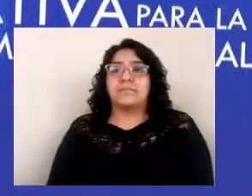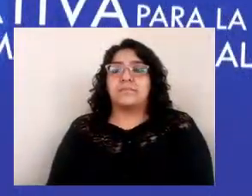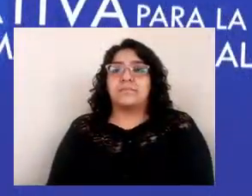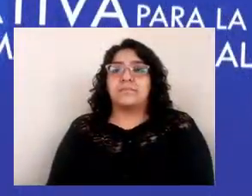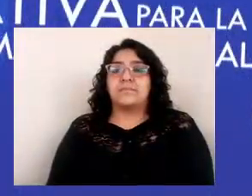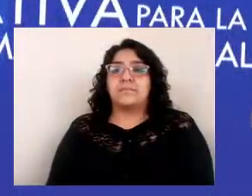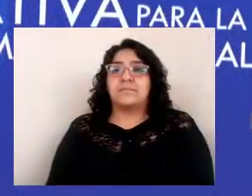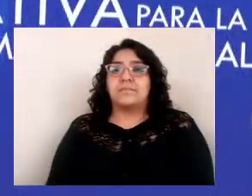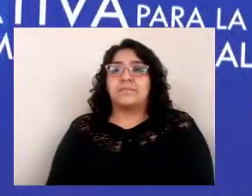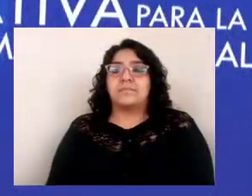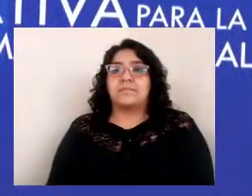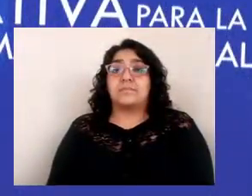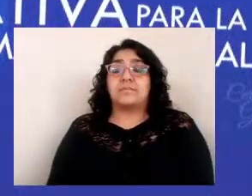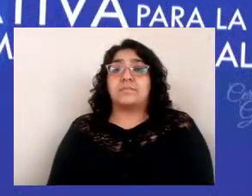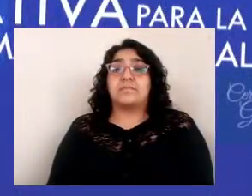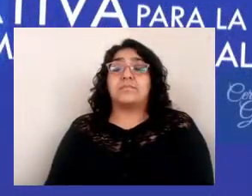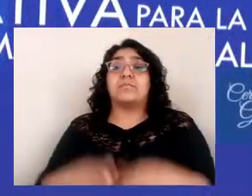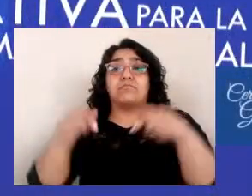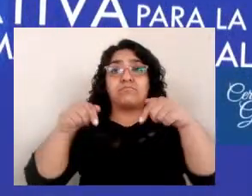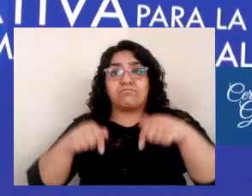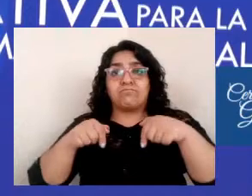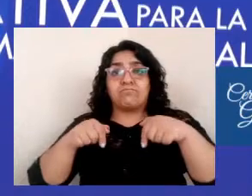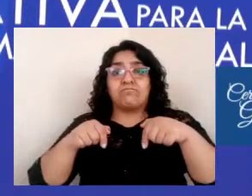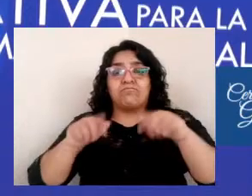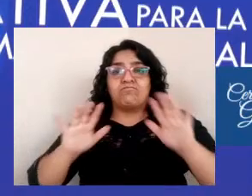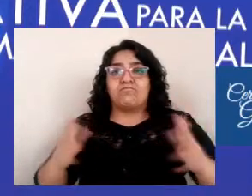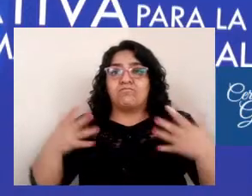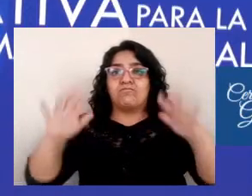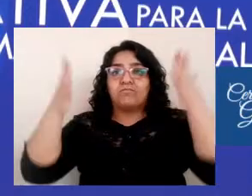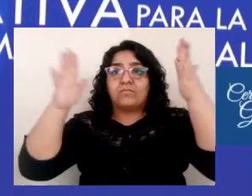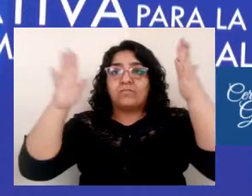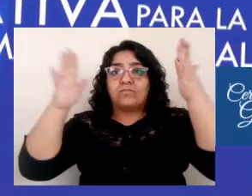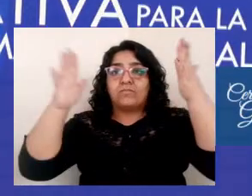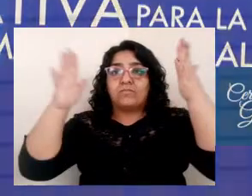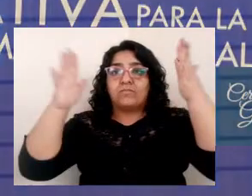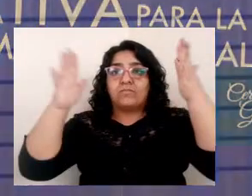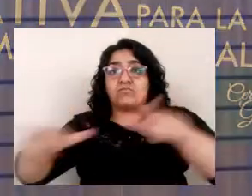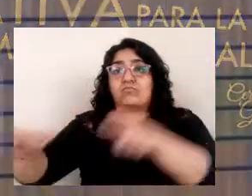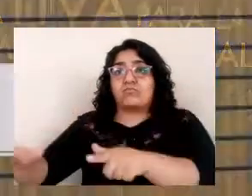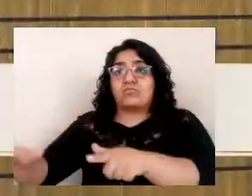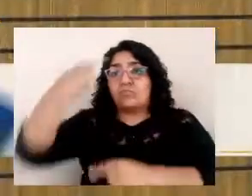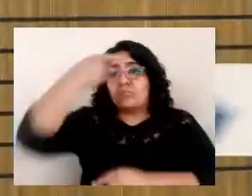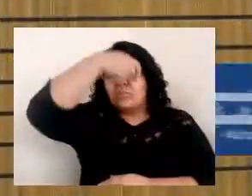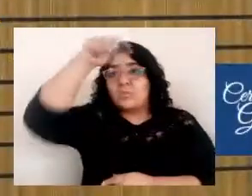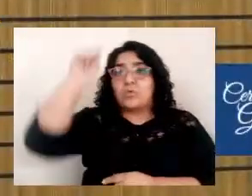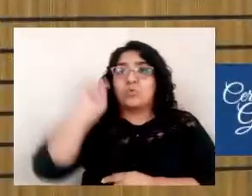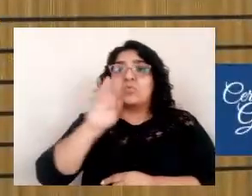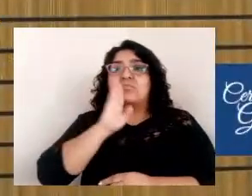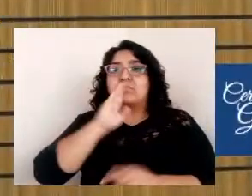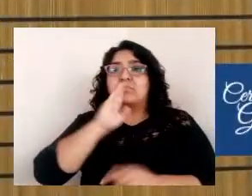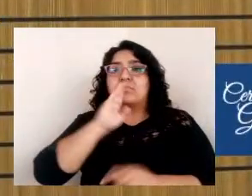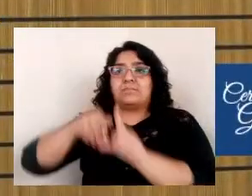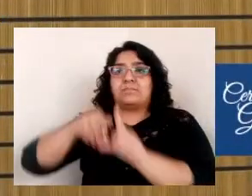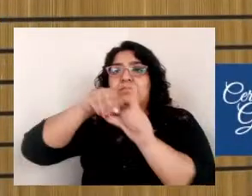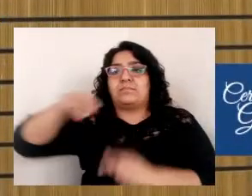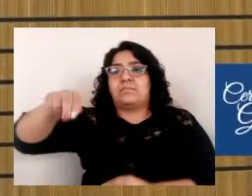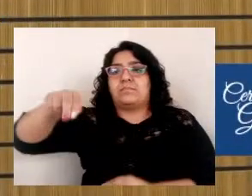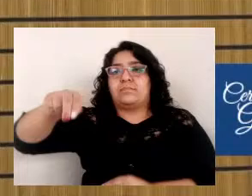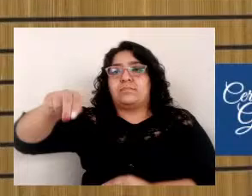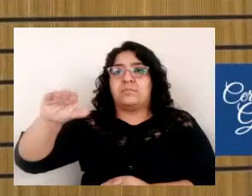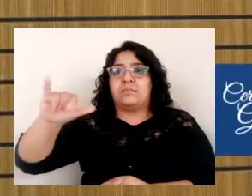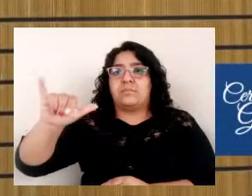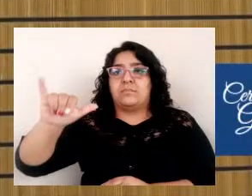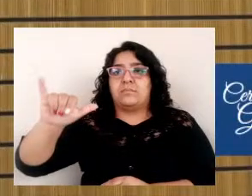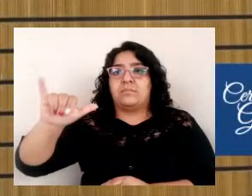Preside esta ceremonia de graduación la magíster Nancy Andrea Belalcázar Benavides,